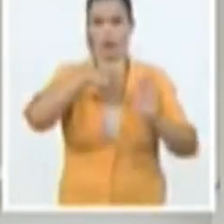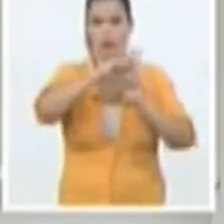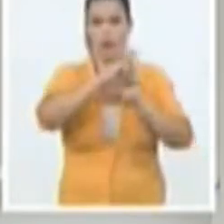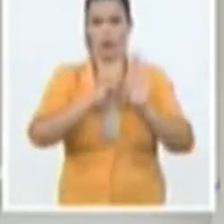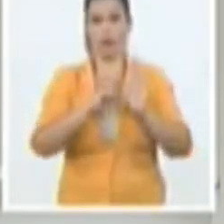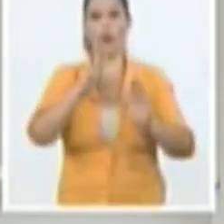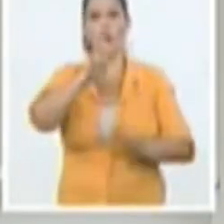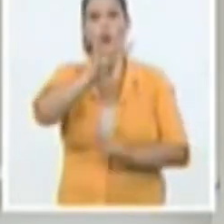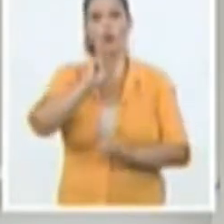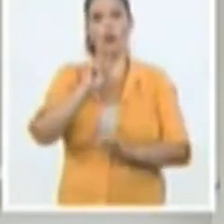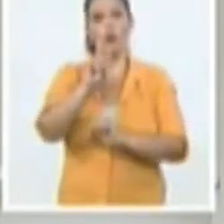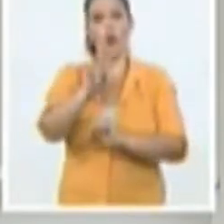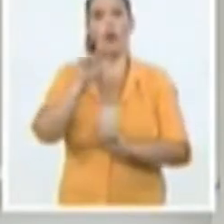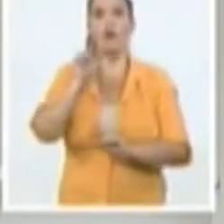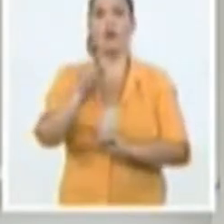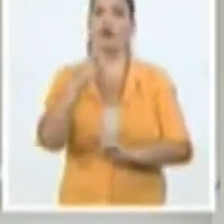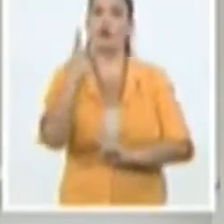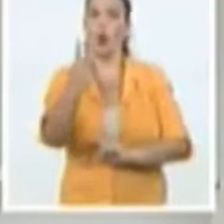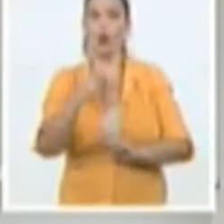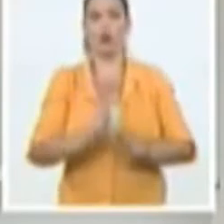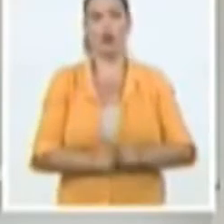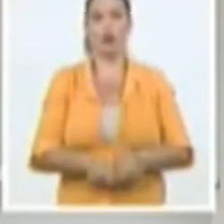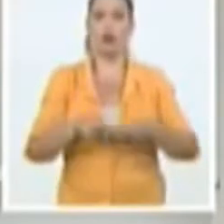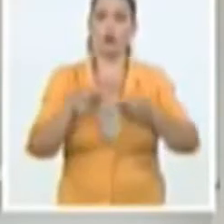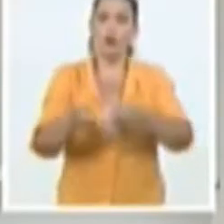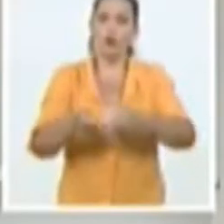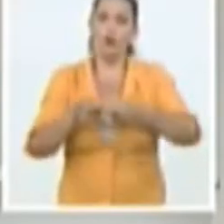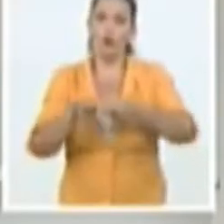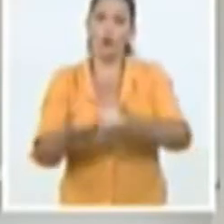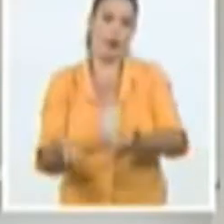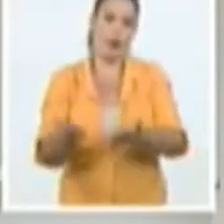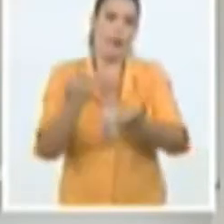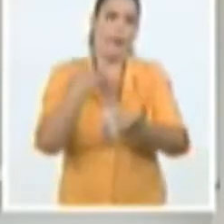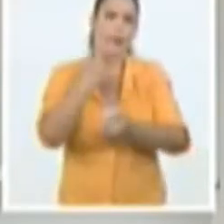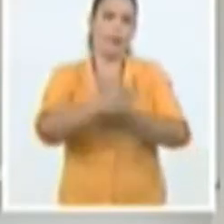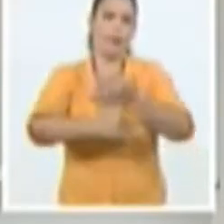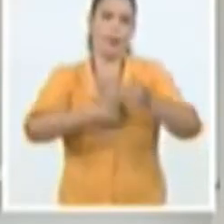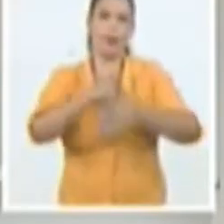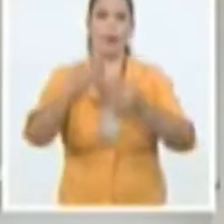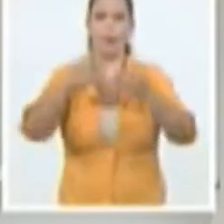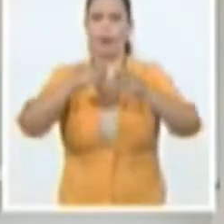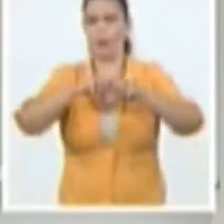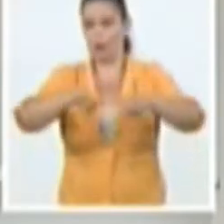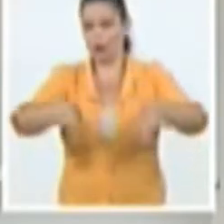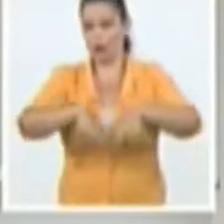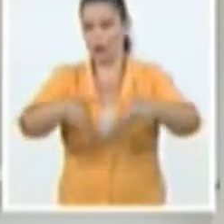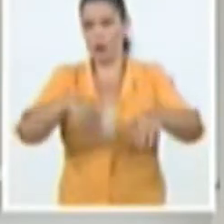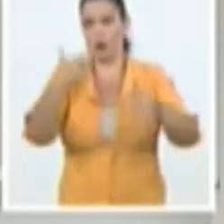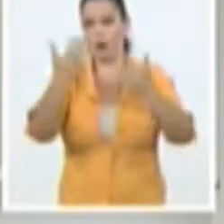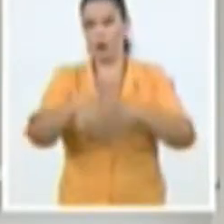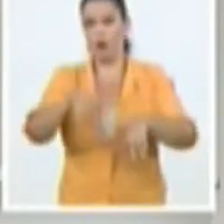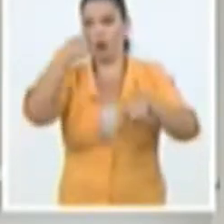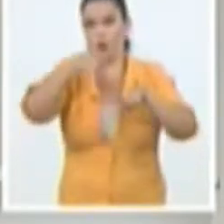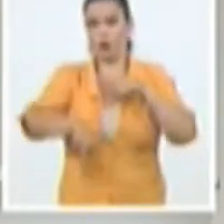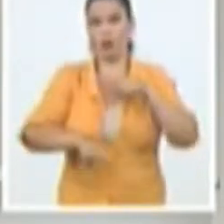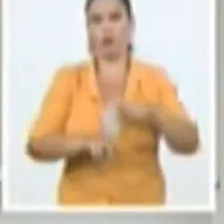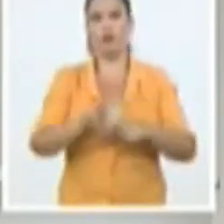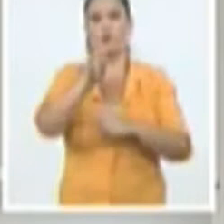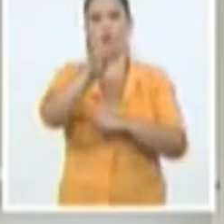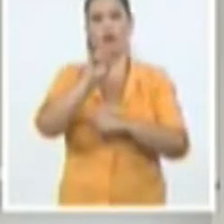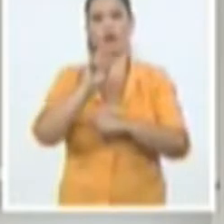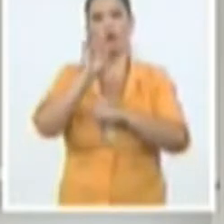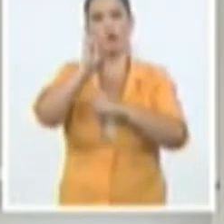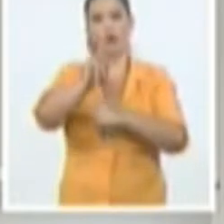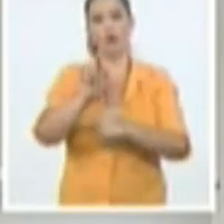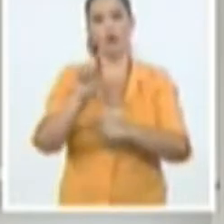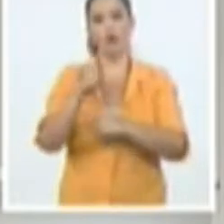202.1 instigación a delinquir y el 209.1 manifestaciones